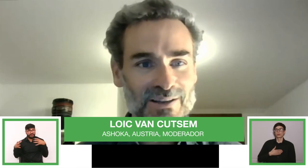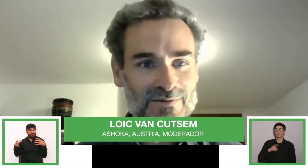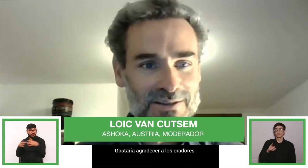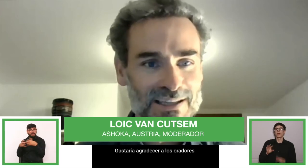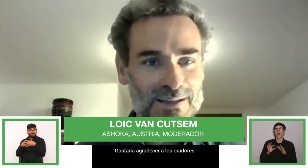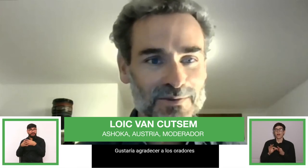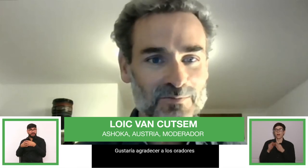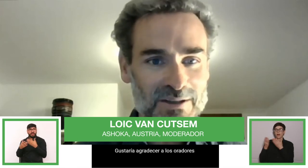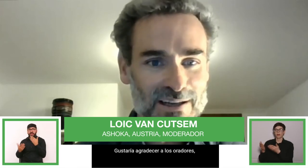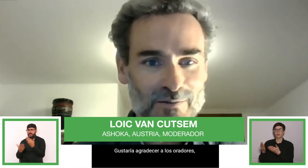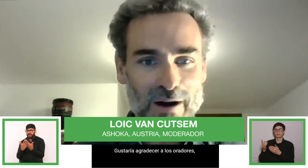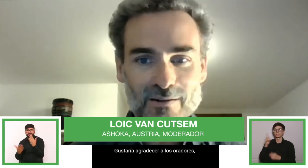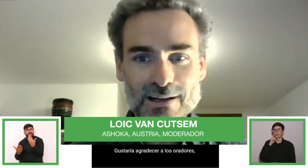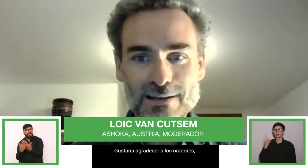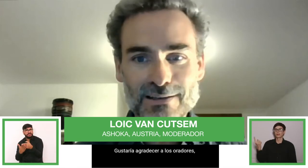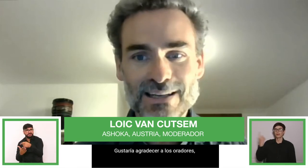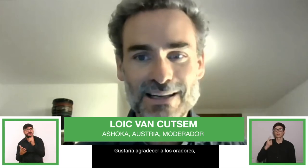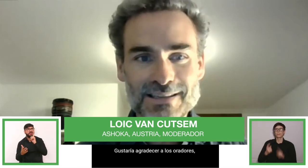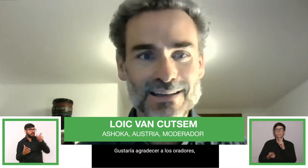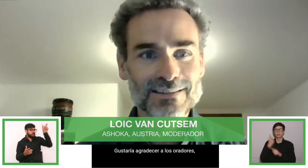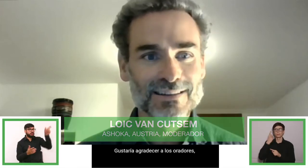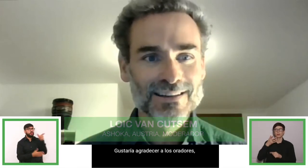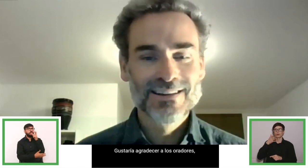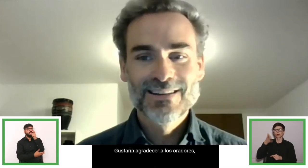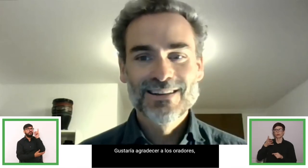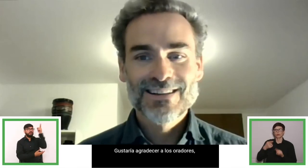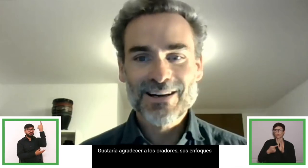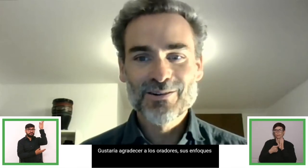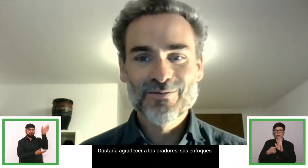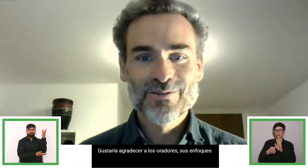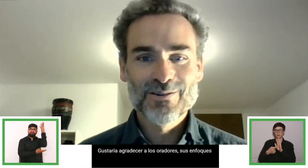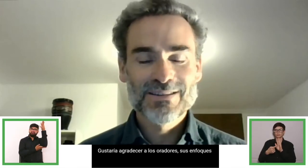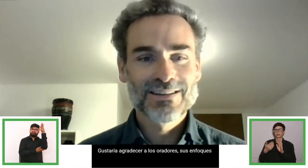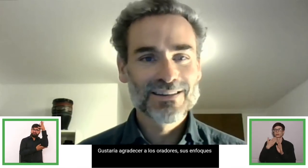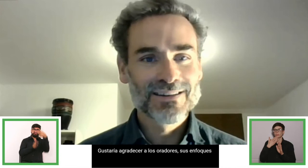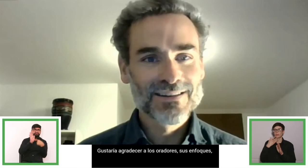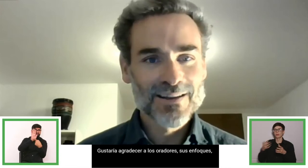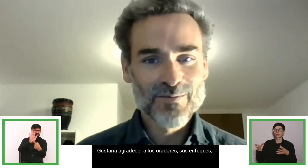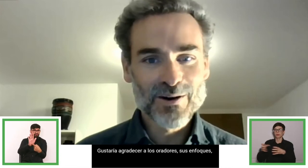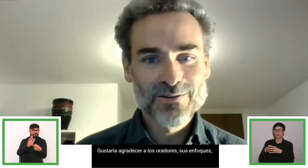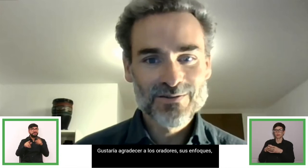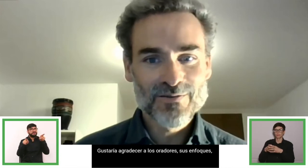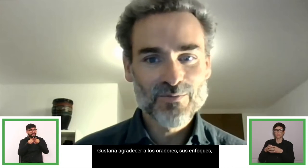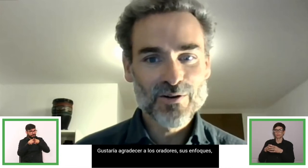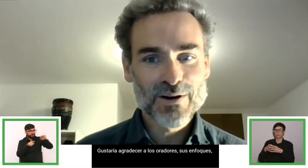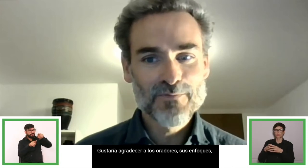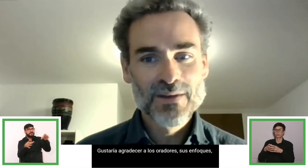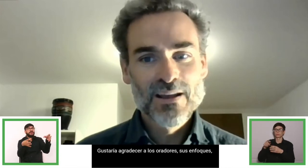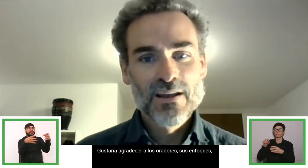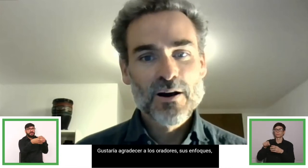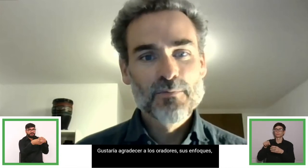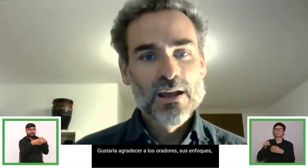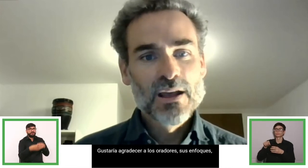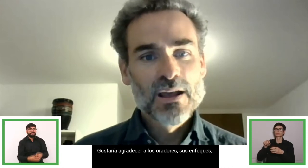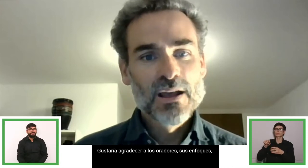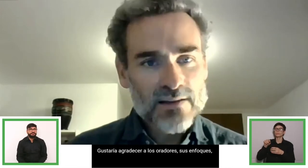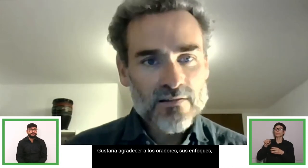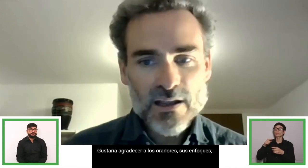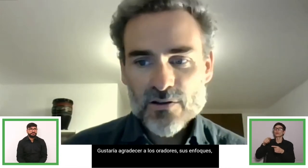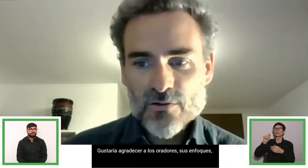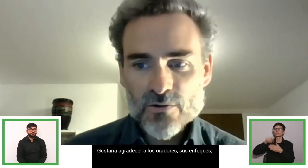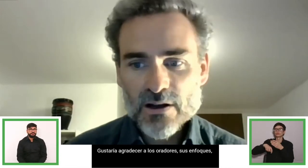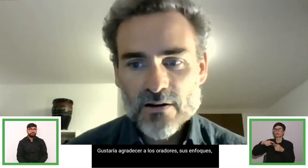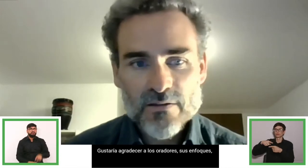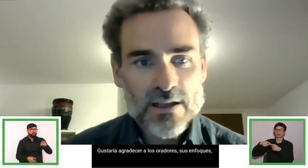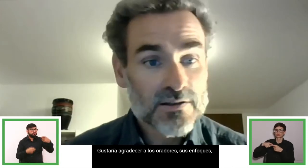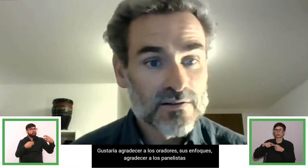agradecer a los primeros panelistas y el equipo de Impact Transfer, Paula, Ignacia y Cajuro, por supuesto, y los socios del